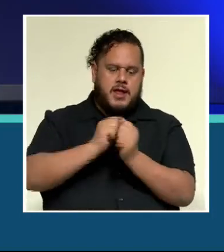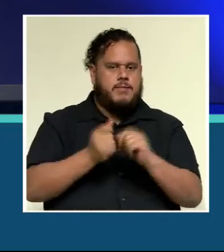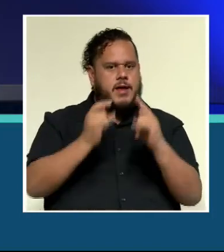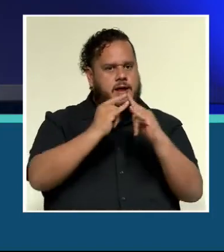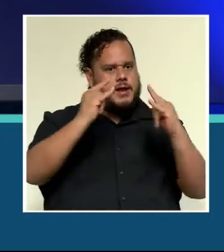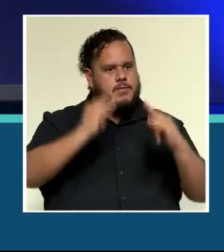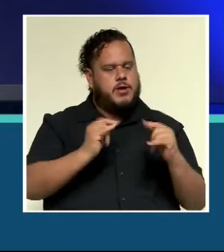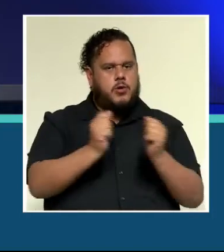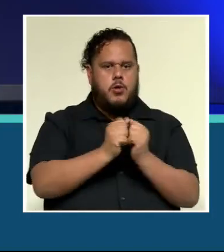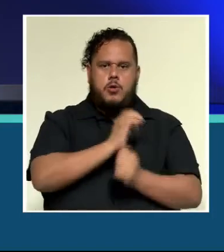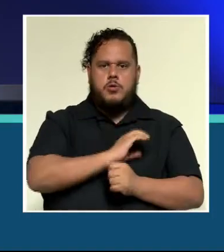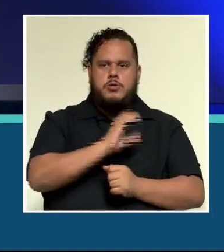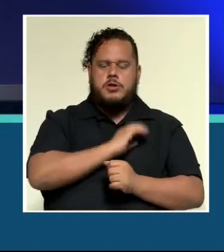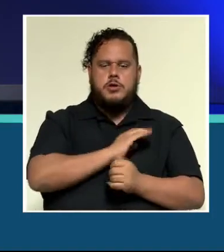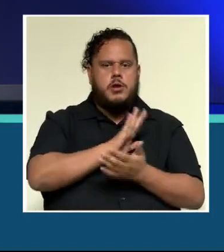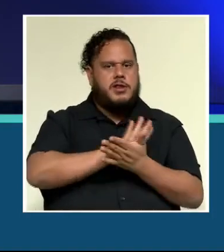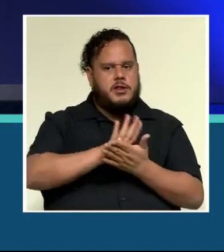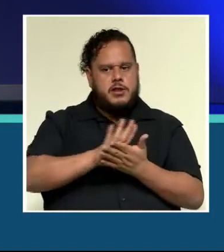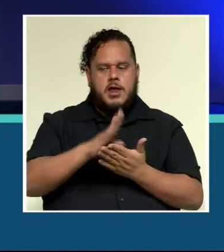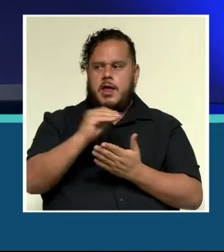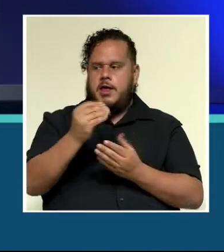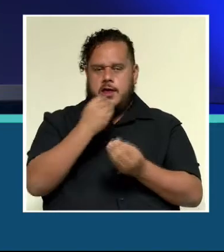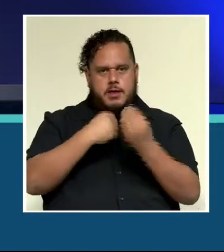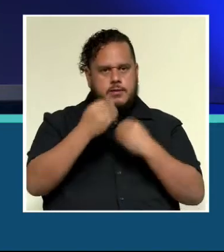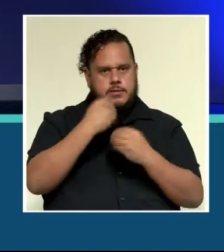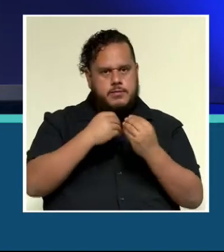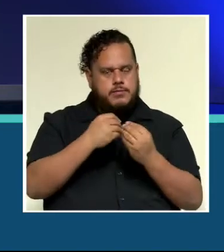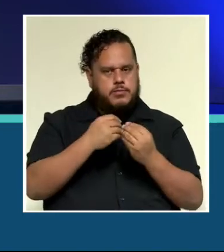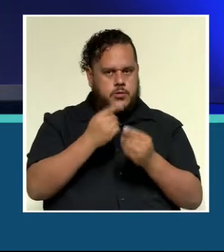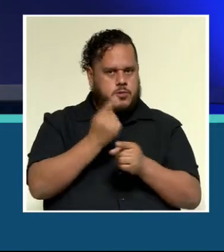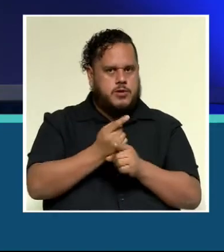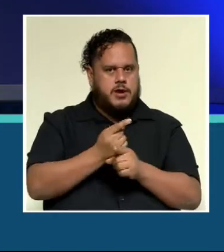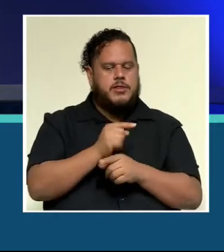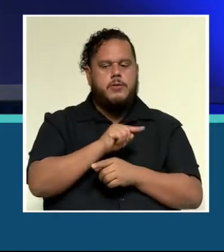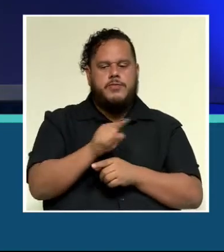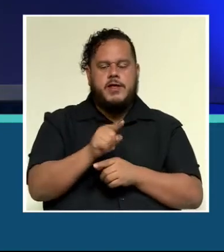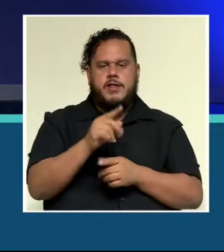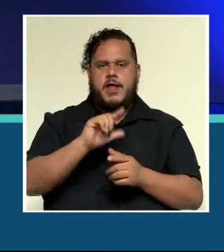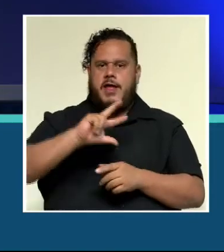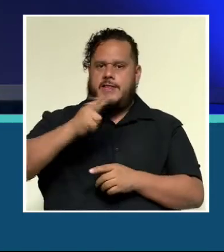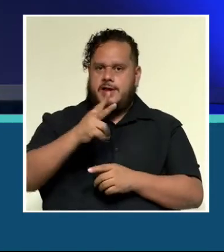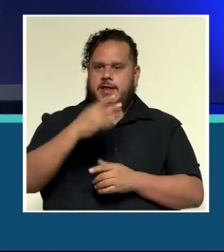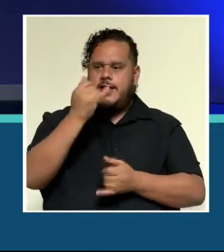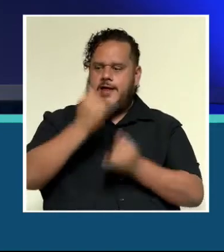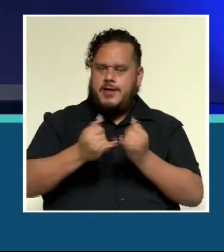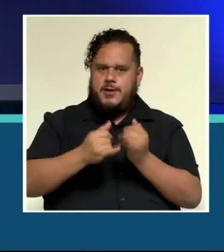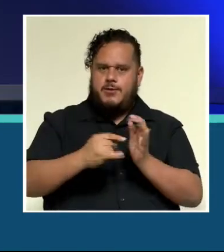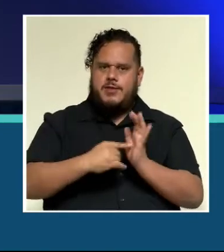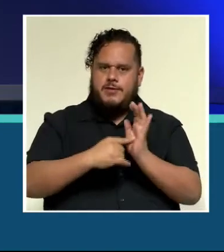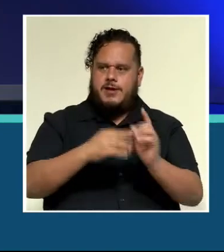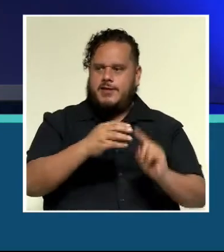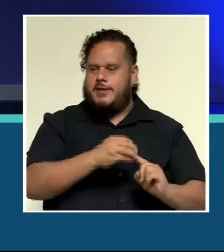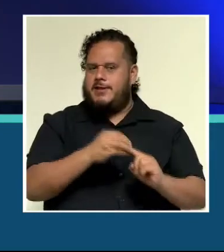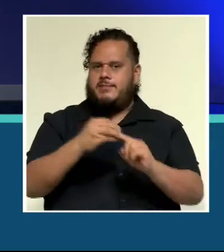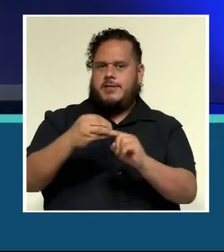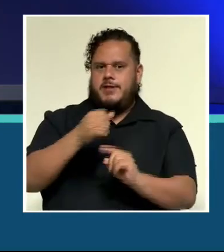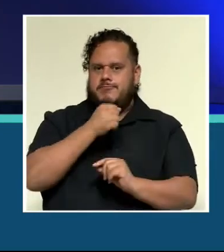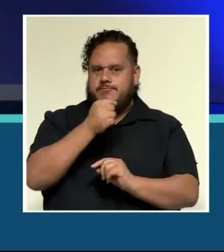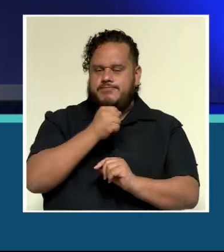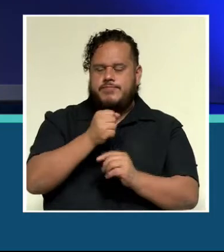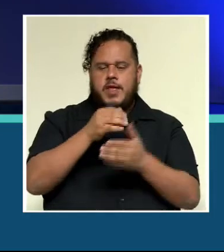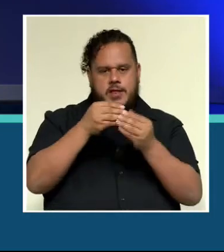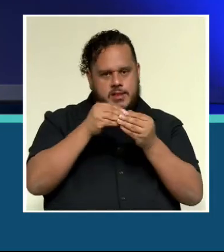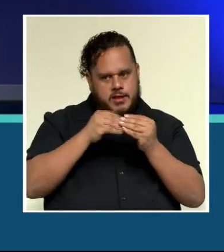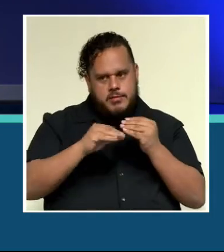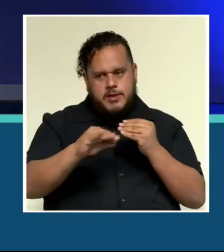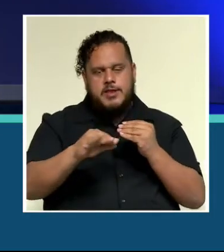con condiciones de higiene y alimento óptimas. En esta tercera y última entrega del especial Desplazados por la Pandemia